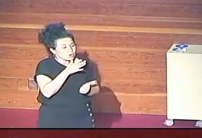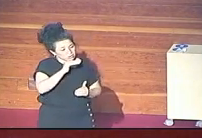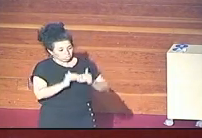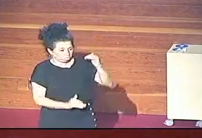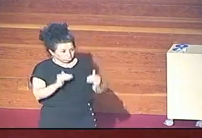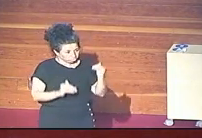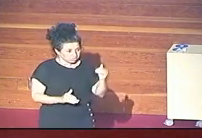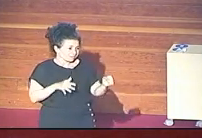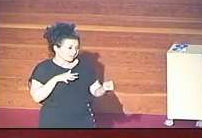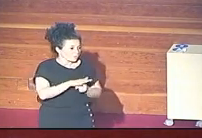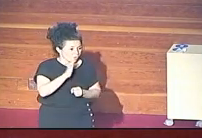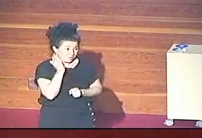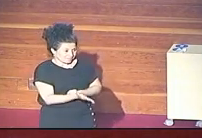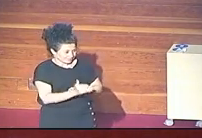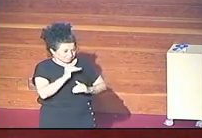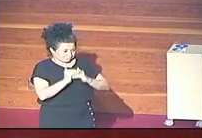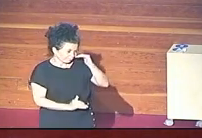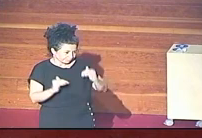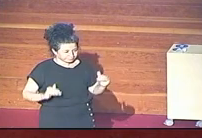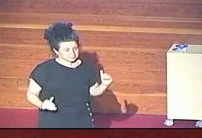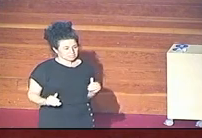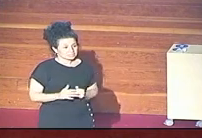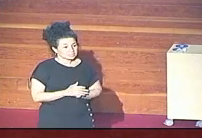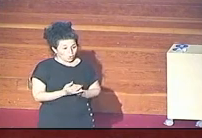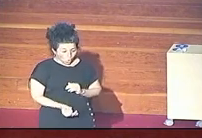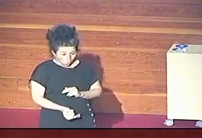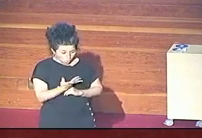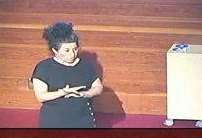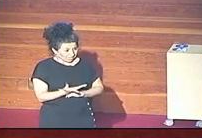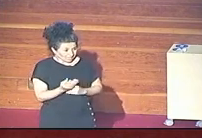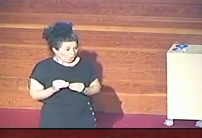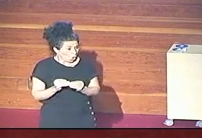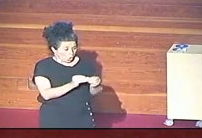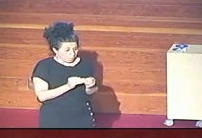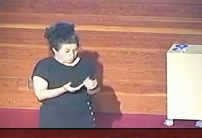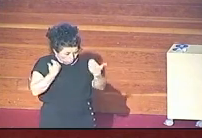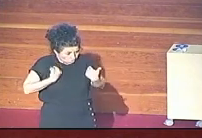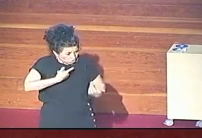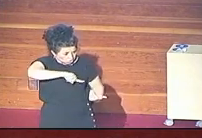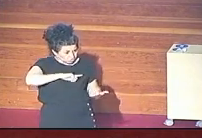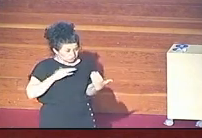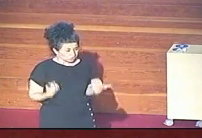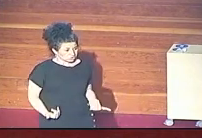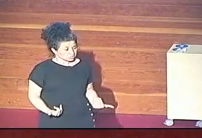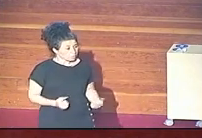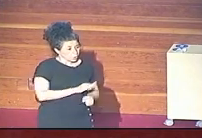impactos y el origen es común el origen somos nosotros igual que en el coronavirus